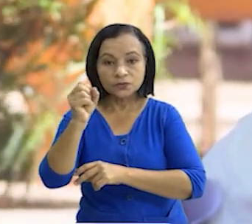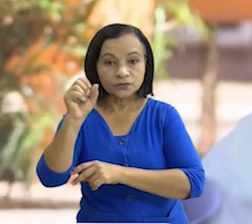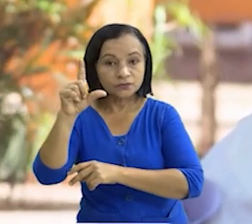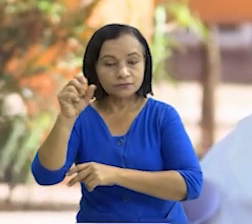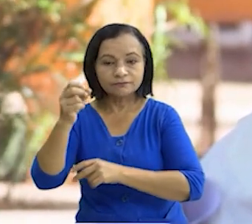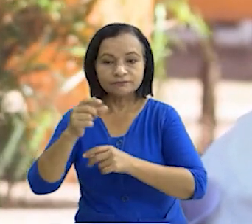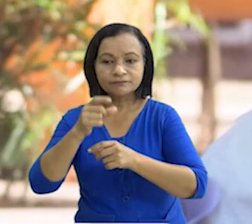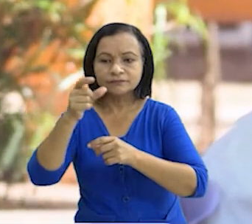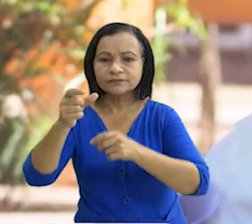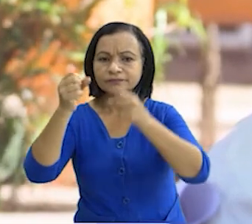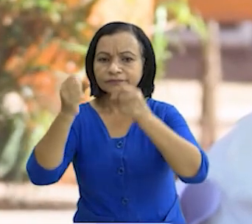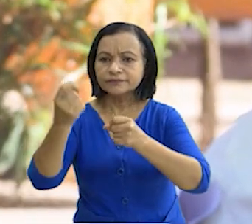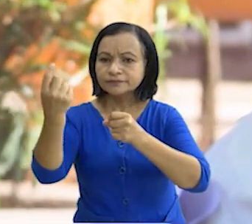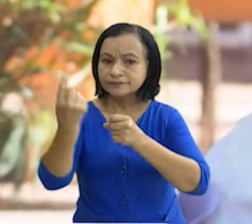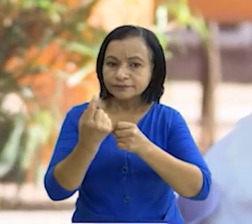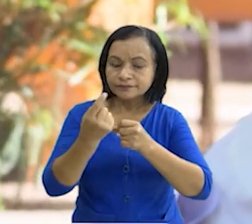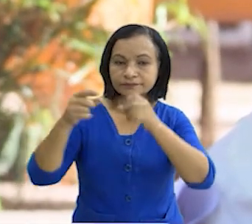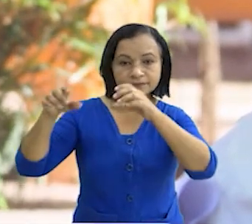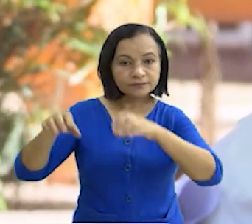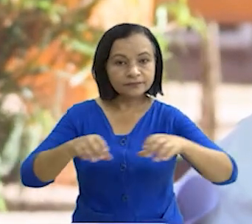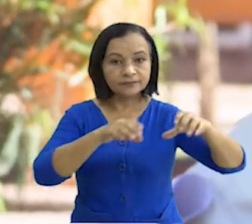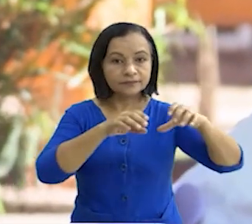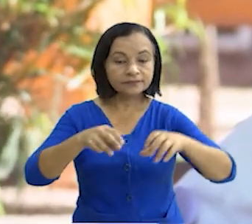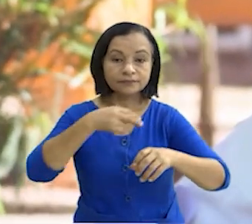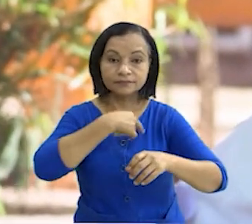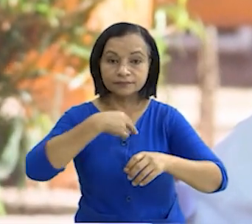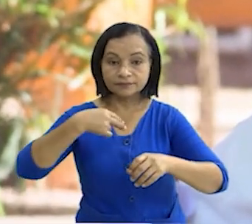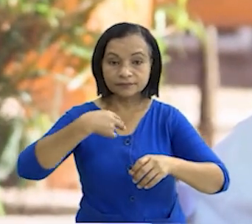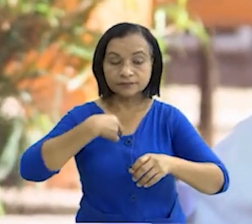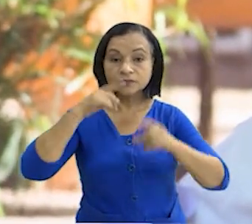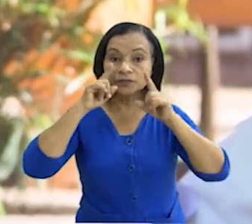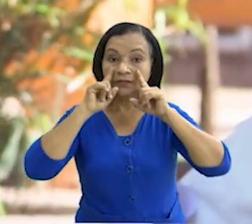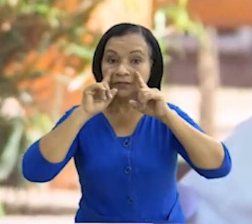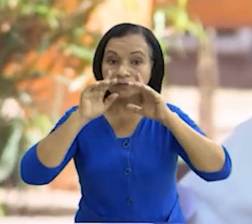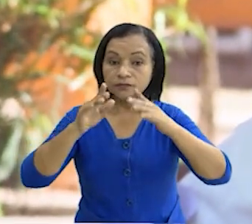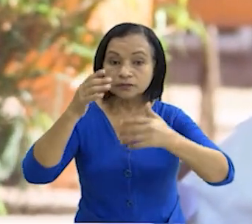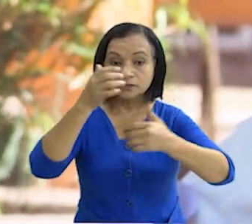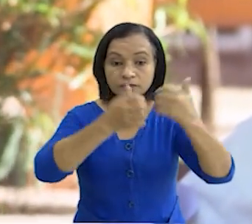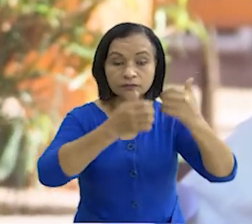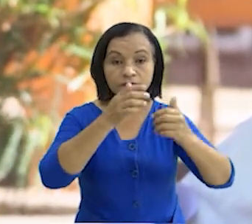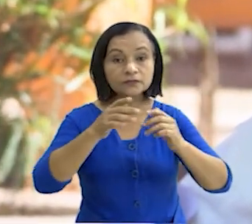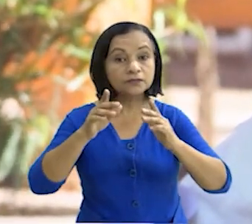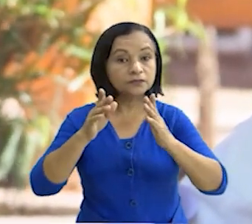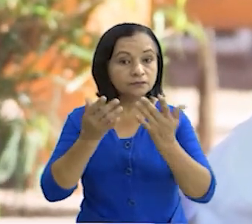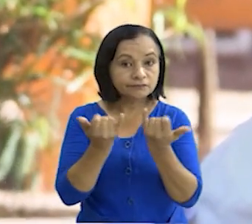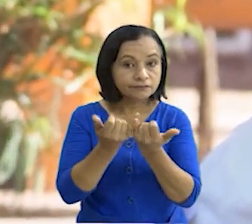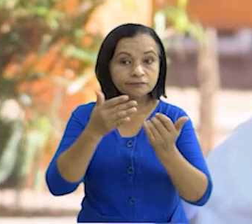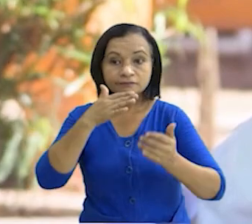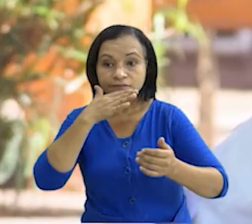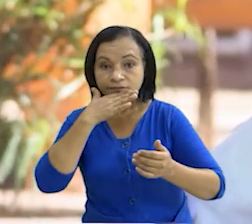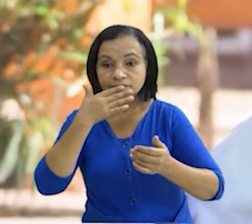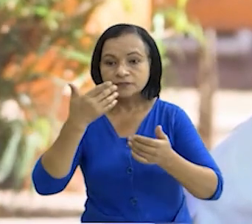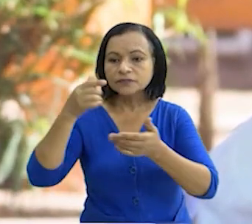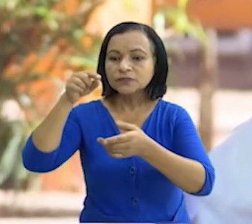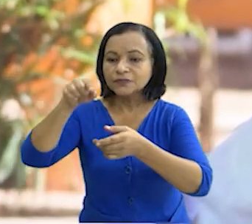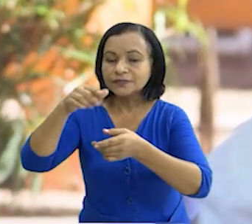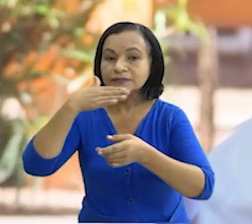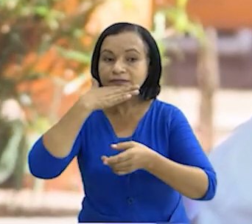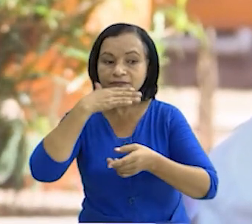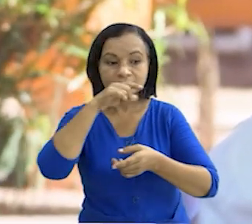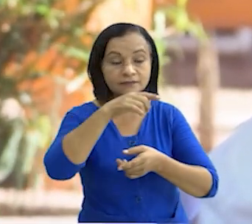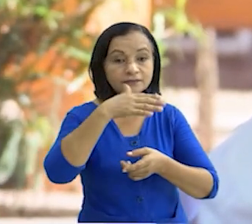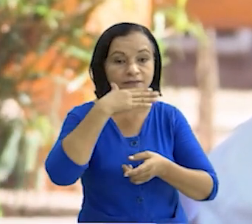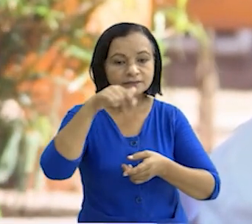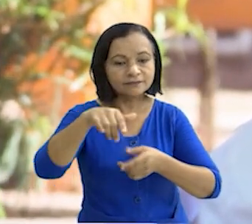nuestro invitado acerca de las acciones que se desarrollan de cara a prevenir los riesgos de la población tomando en cuenta los puntos críticos